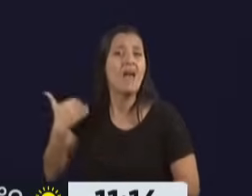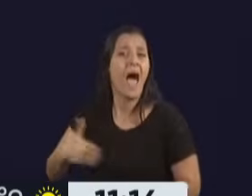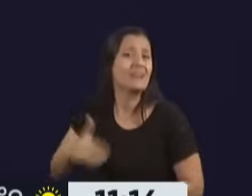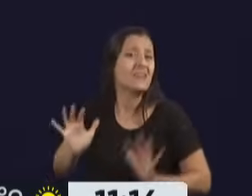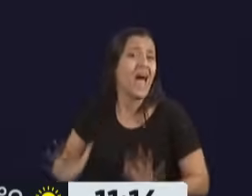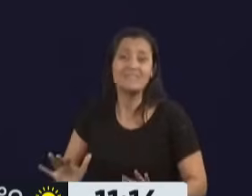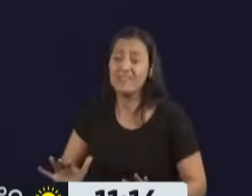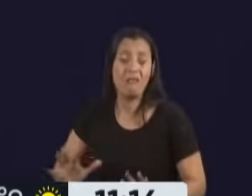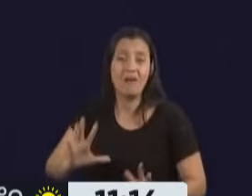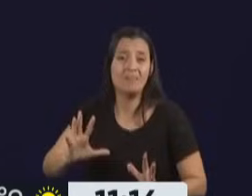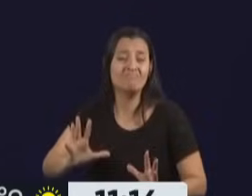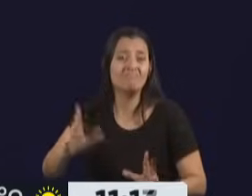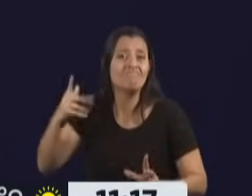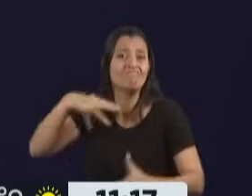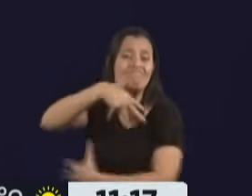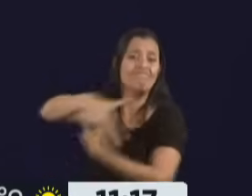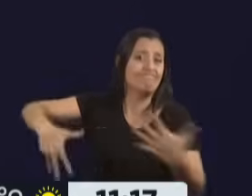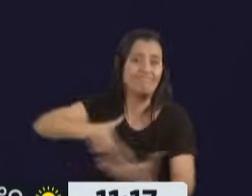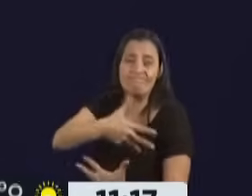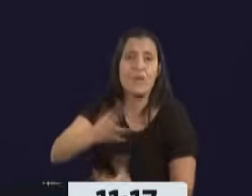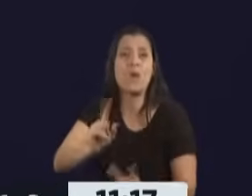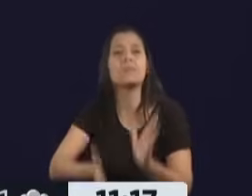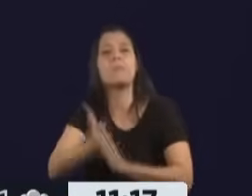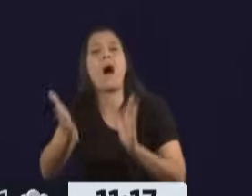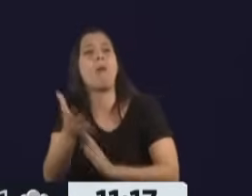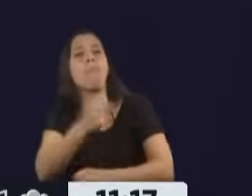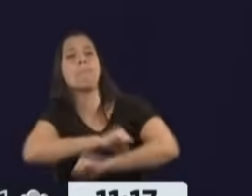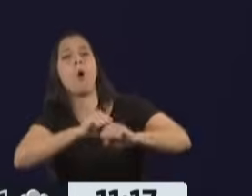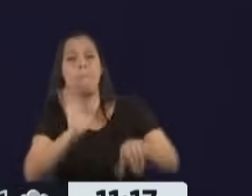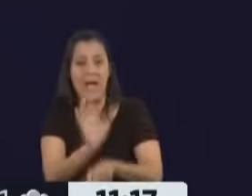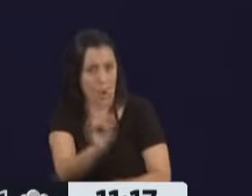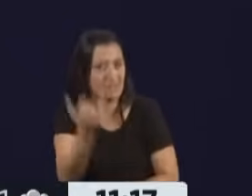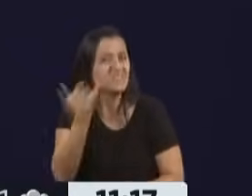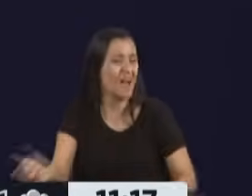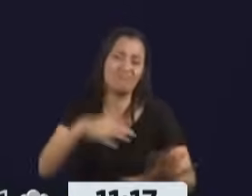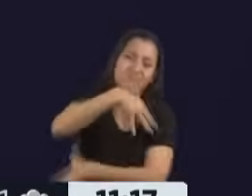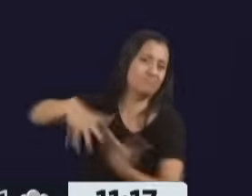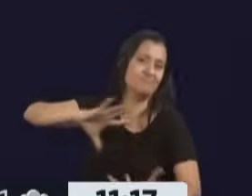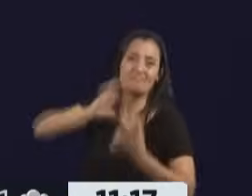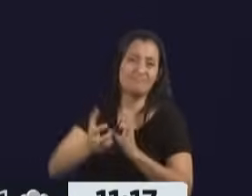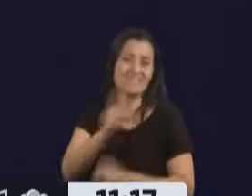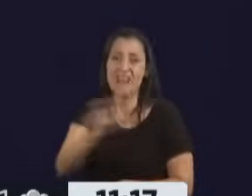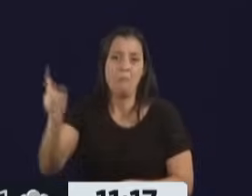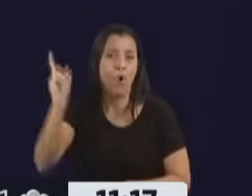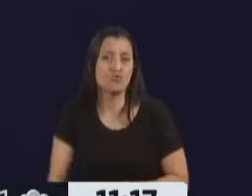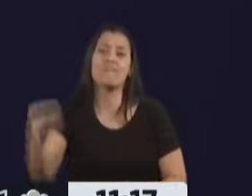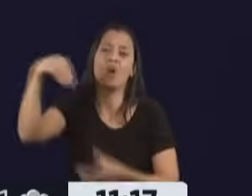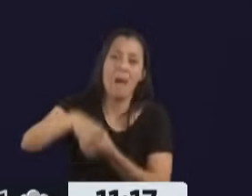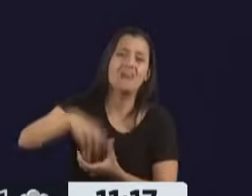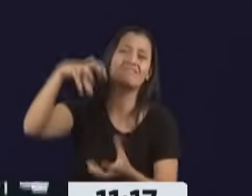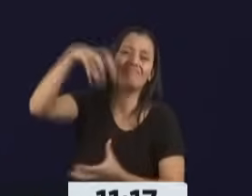estaba colapsada la Argentina, en realidad no estaba al borde del colapso, estaba absolutamente colapsada e infectada de